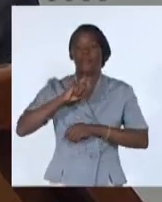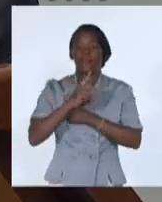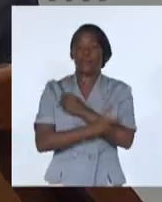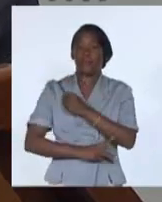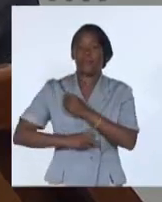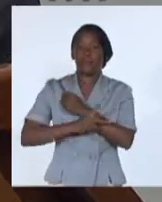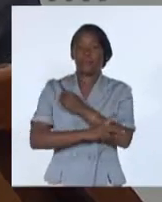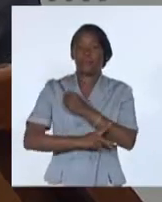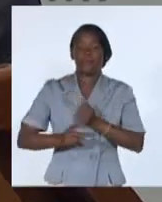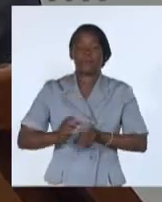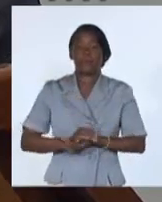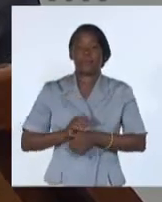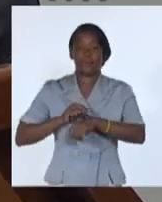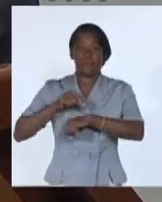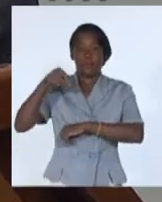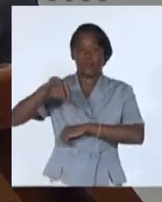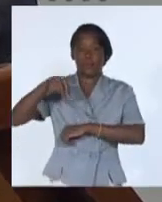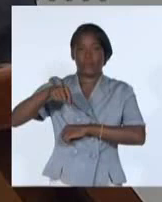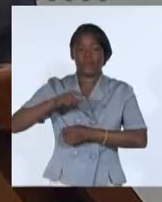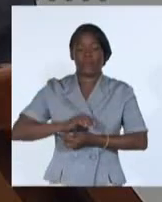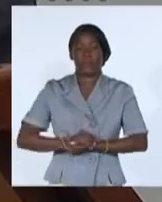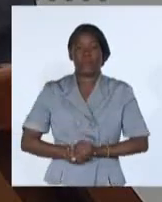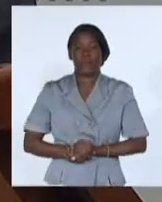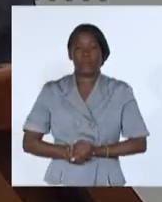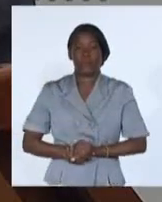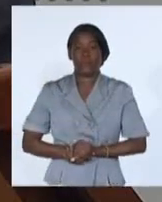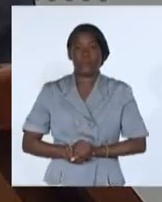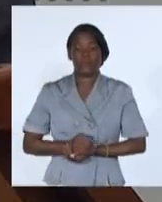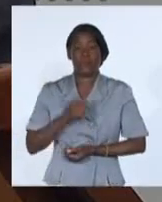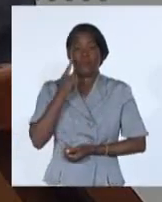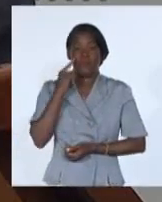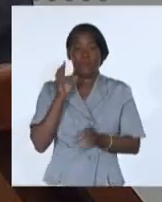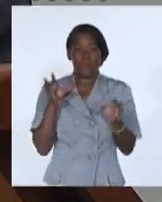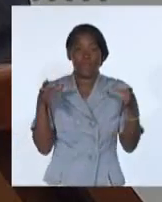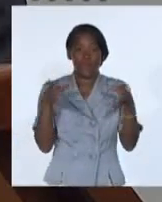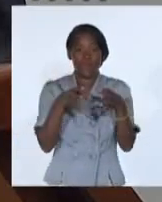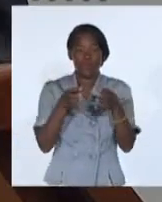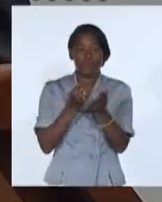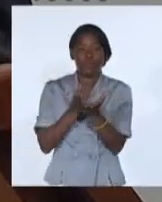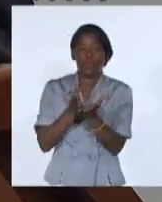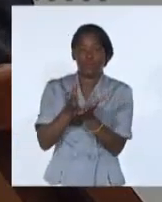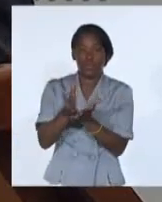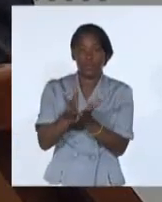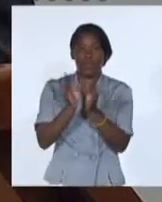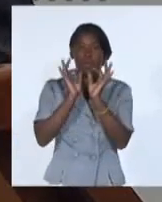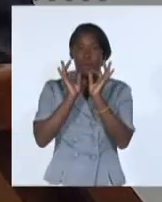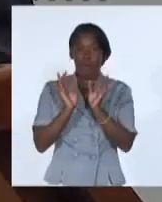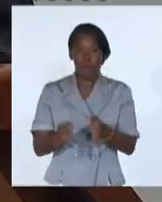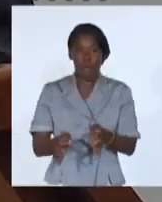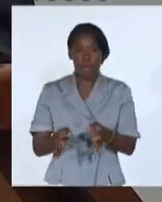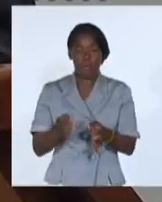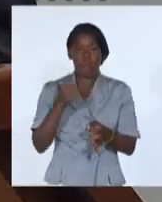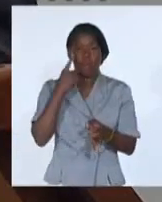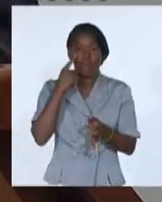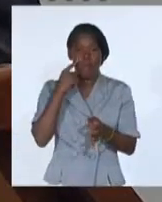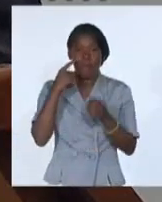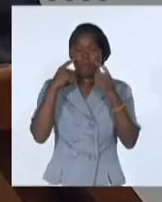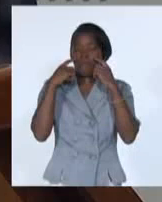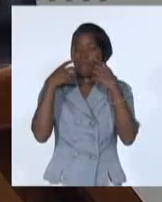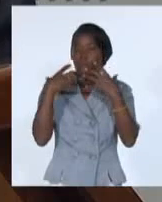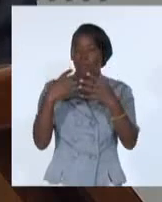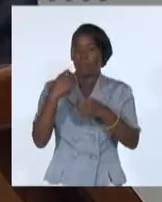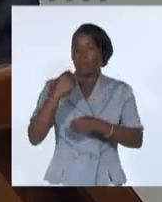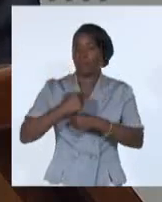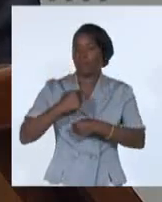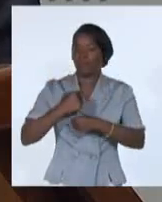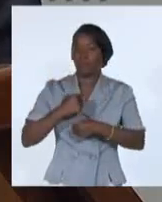convulso mundo actual, esta función sigue siendo tan importante como entonces.